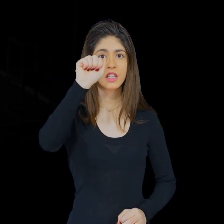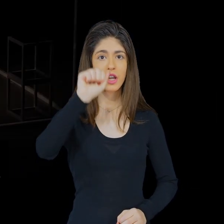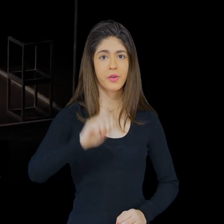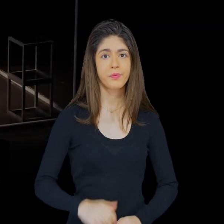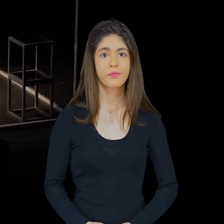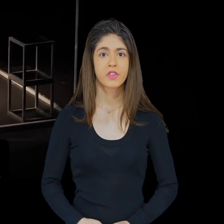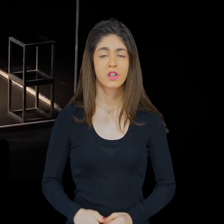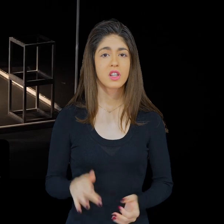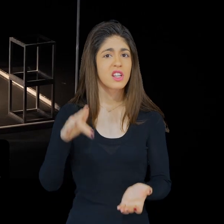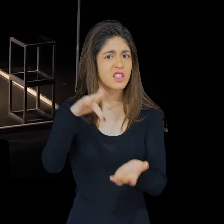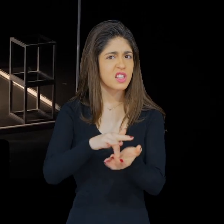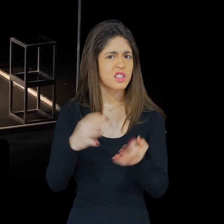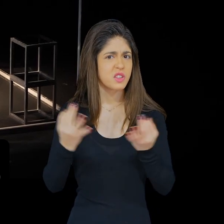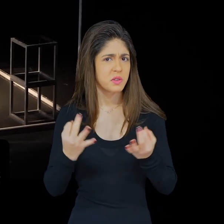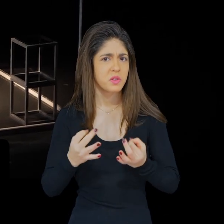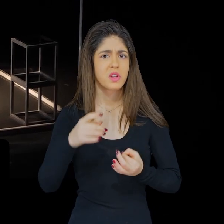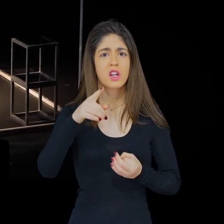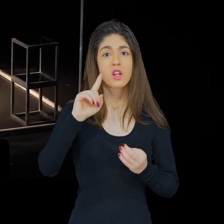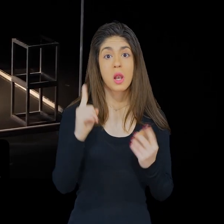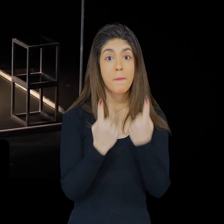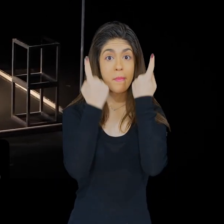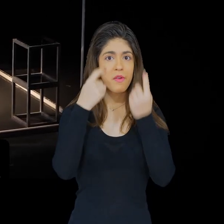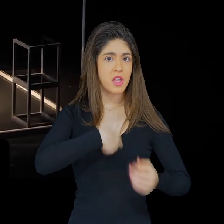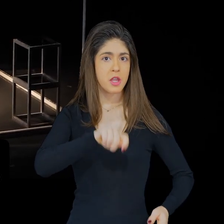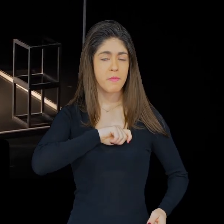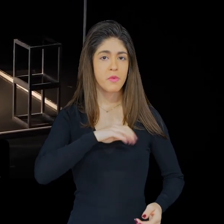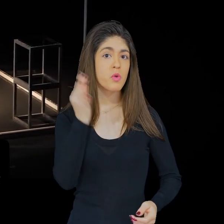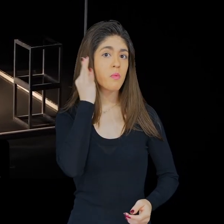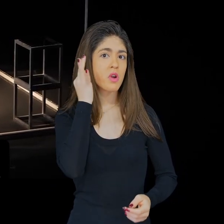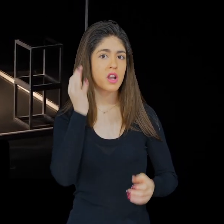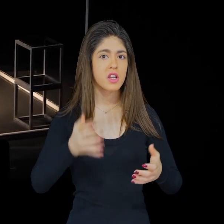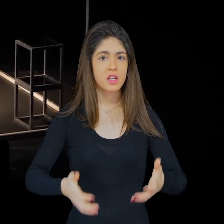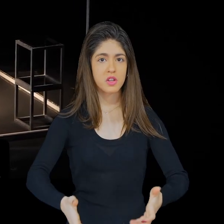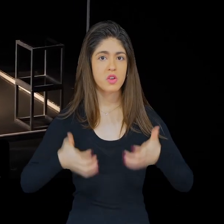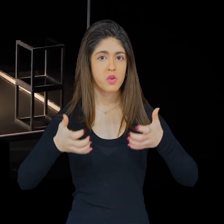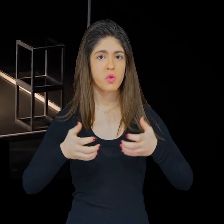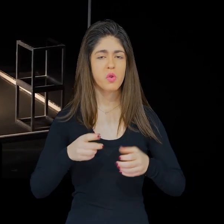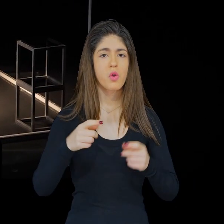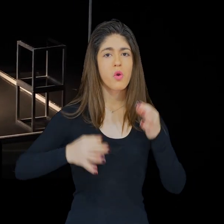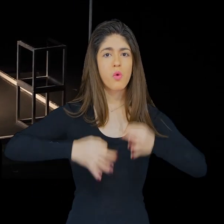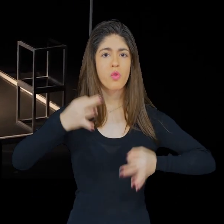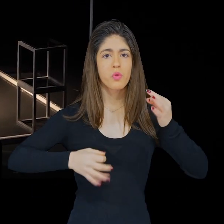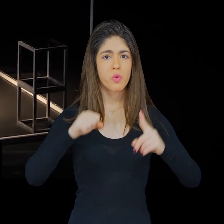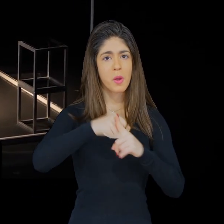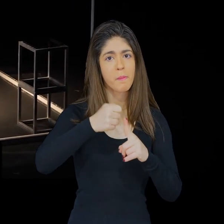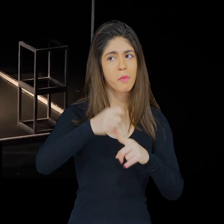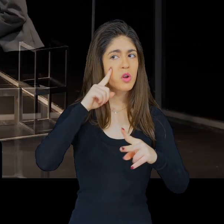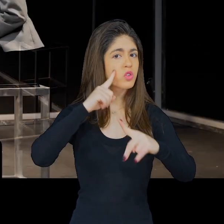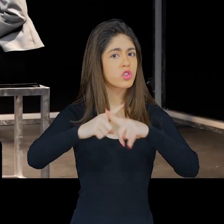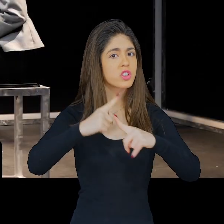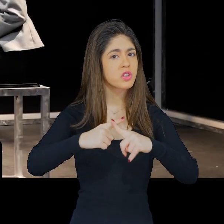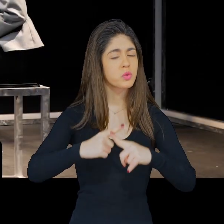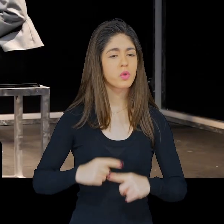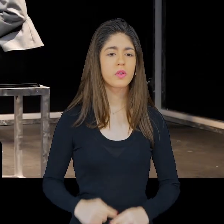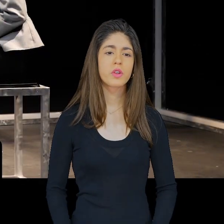un juicio por acoso sexual a un político. Fue en 2001 y Nevenka Fernández ganó el caso contra un alcalde, aunque